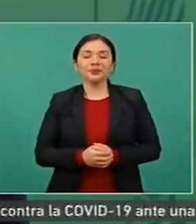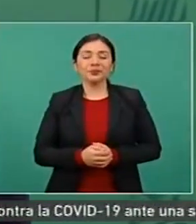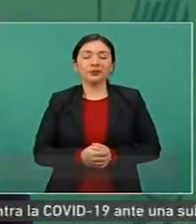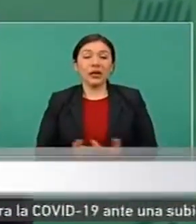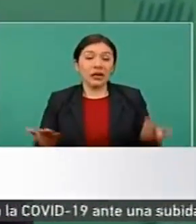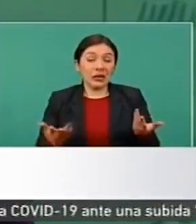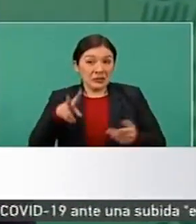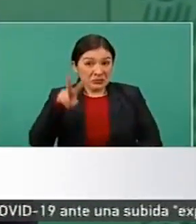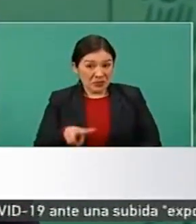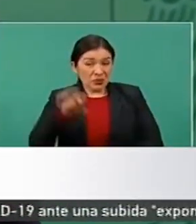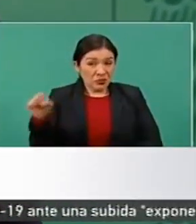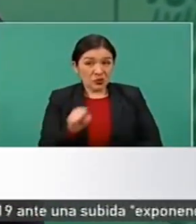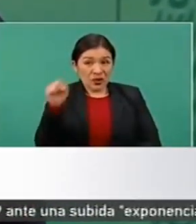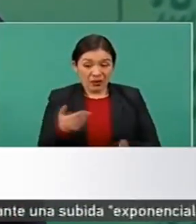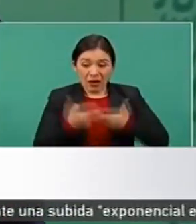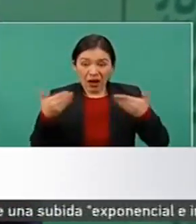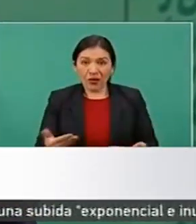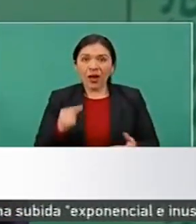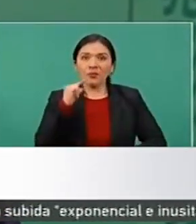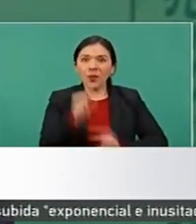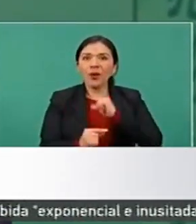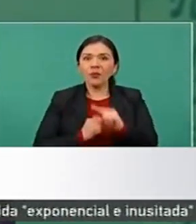saliendo de